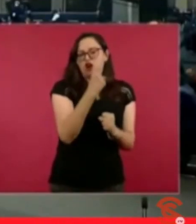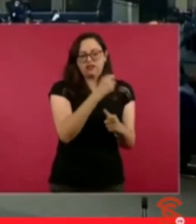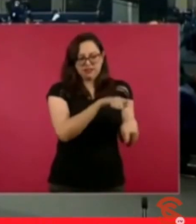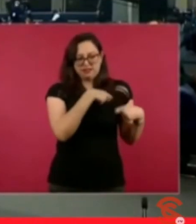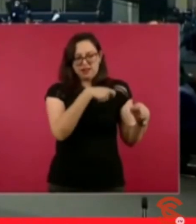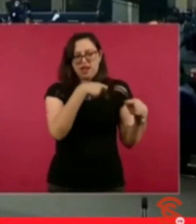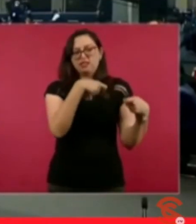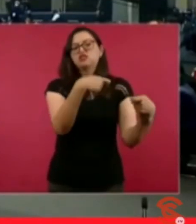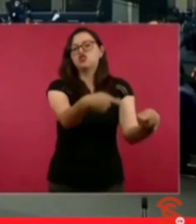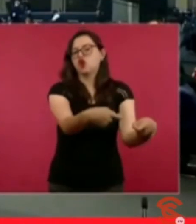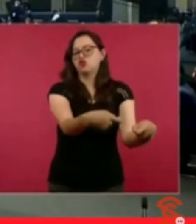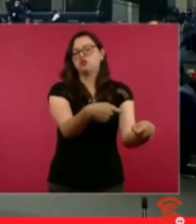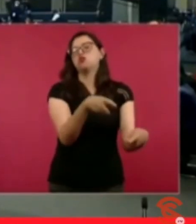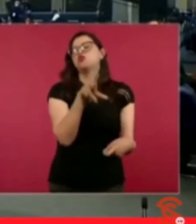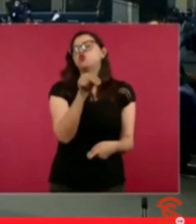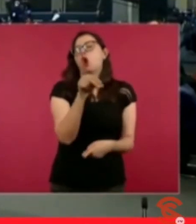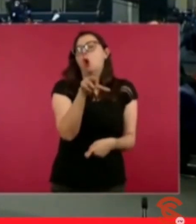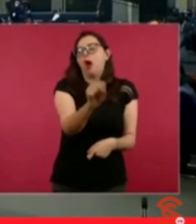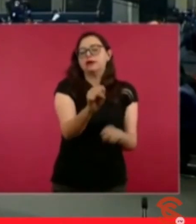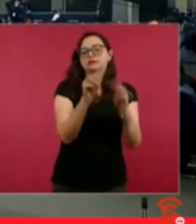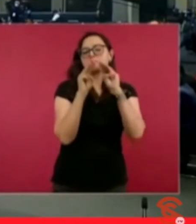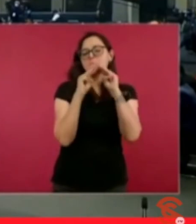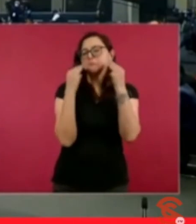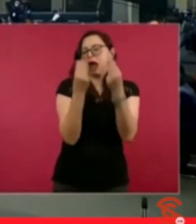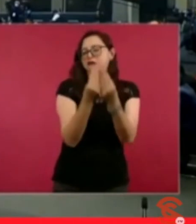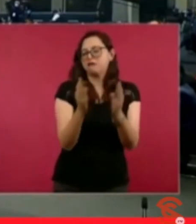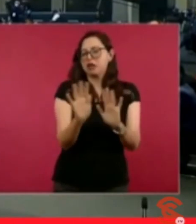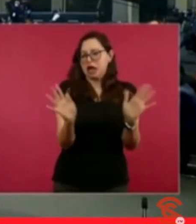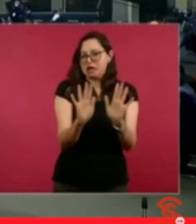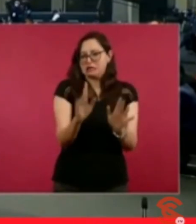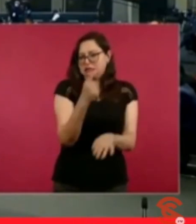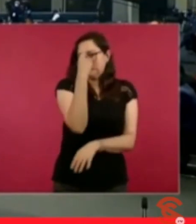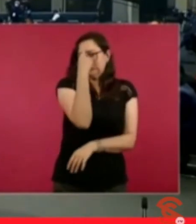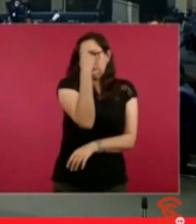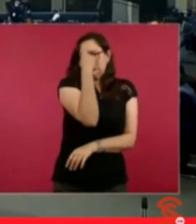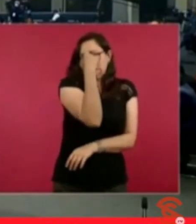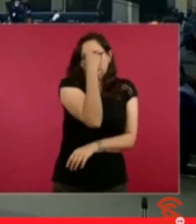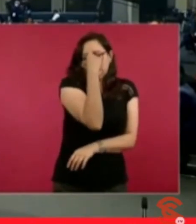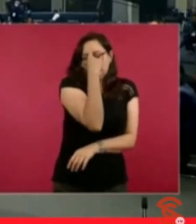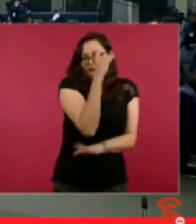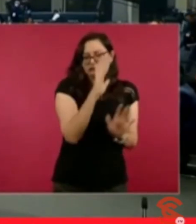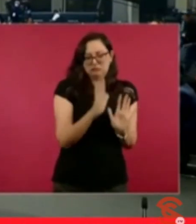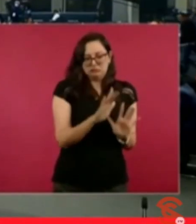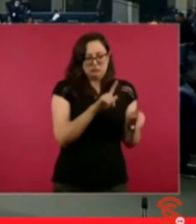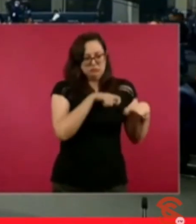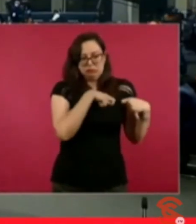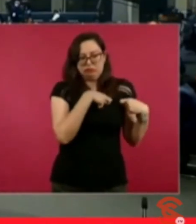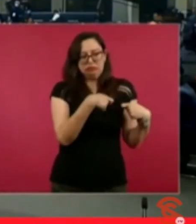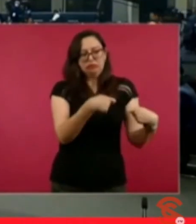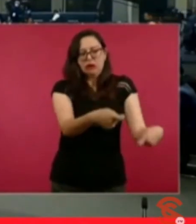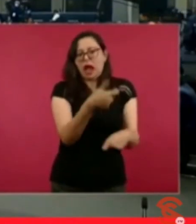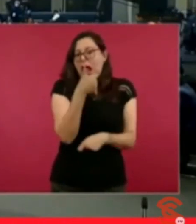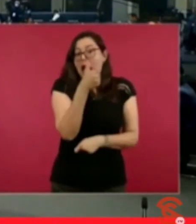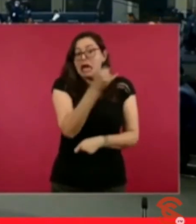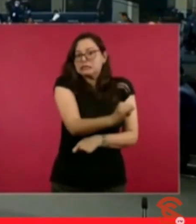Bastante. Porque de una u otra manera tienen una doctrina, tienen una creencia.